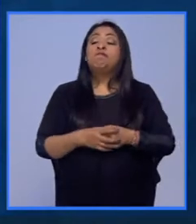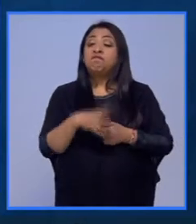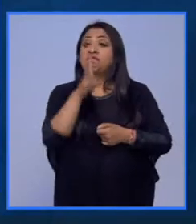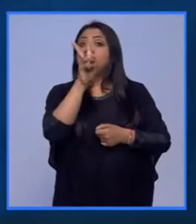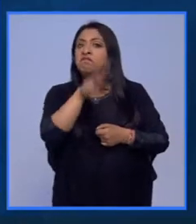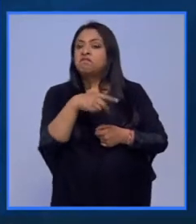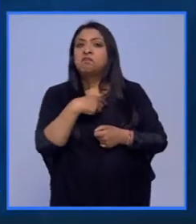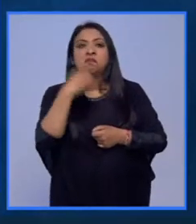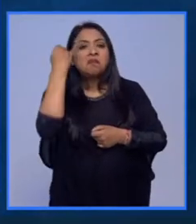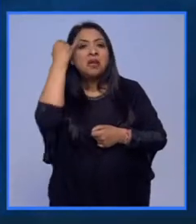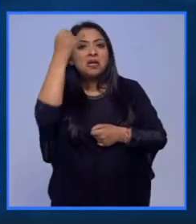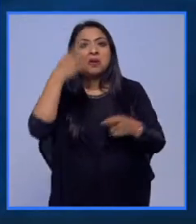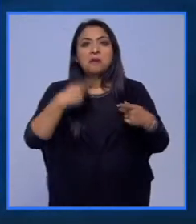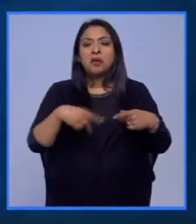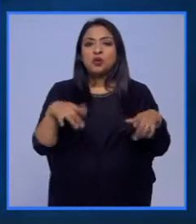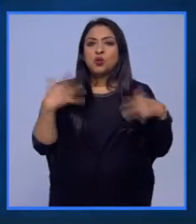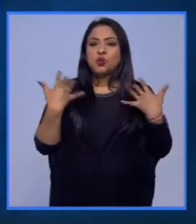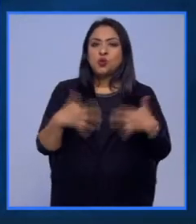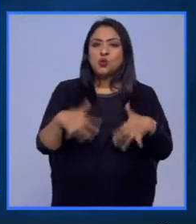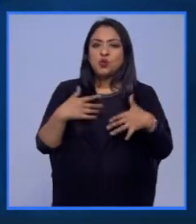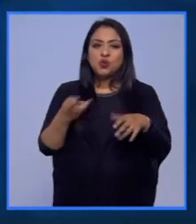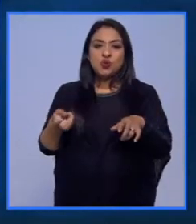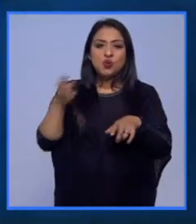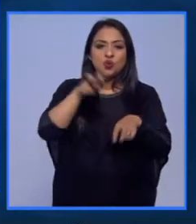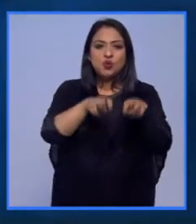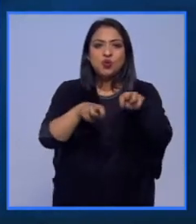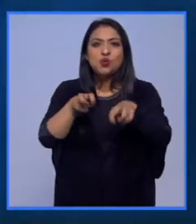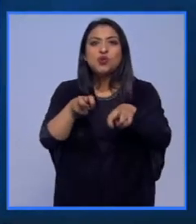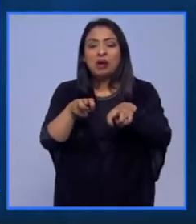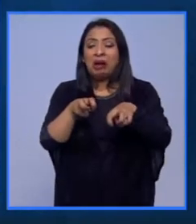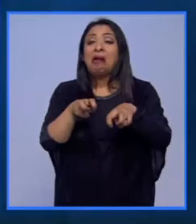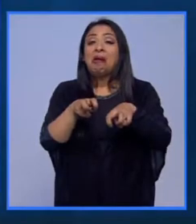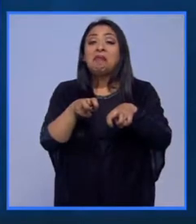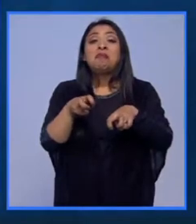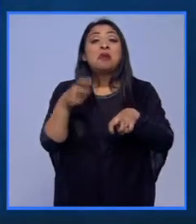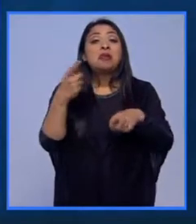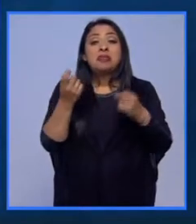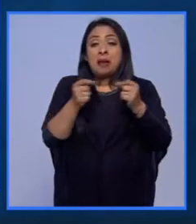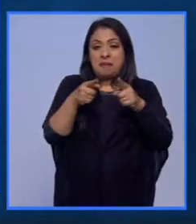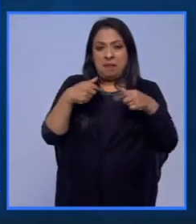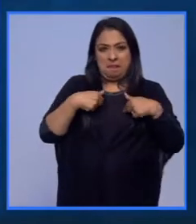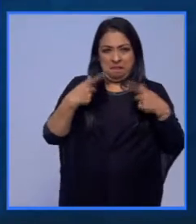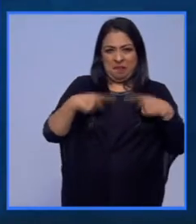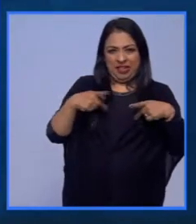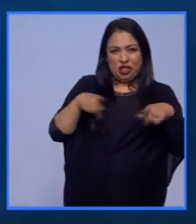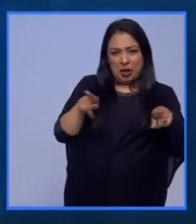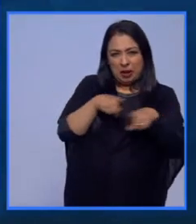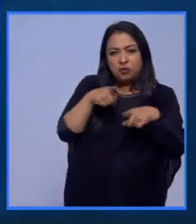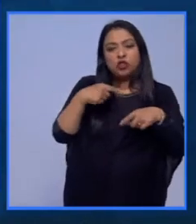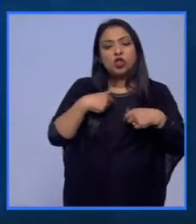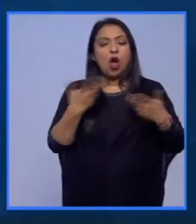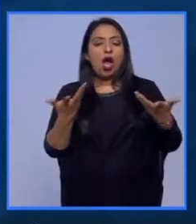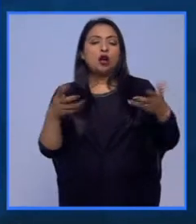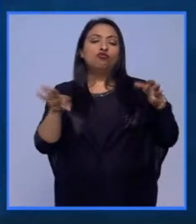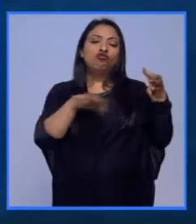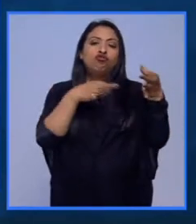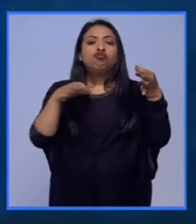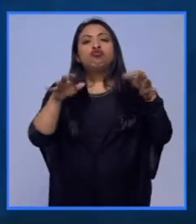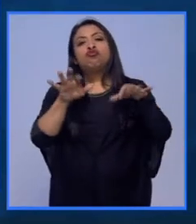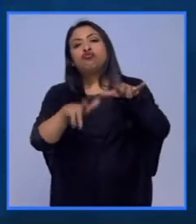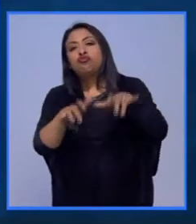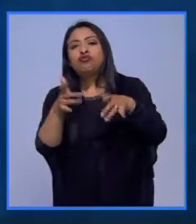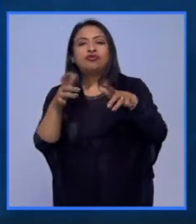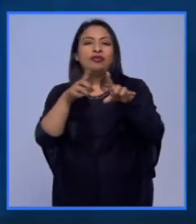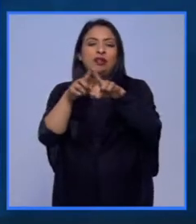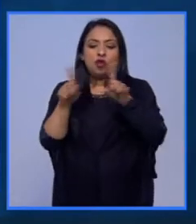me imagino la gente que tenga el privilegio de poder estar ahí. Y ver a los músicos interpretando. Sí, justamente lado a lado, ¿no? Ah.